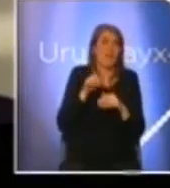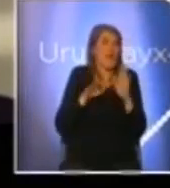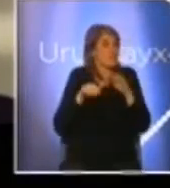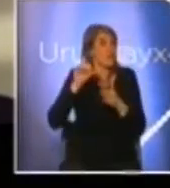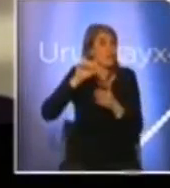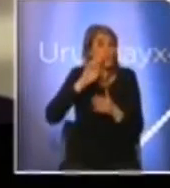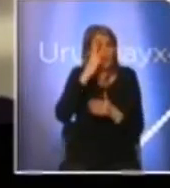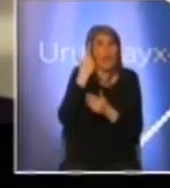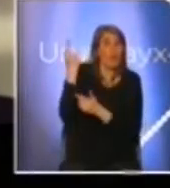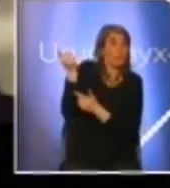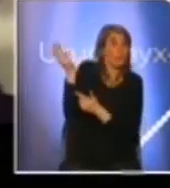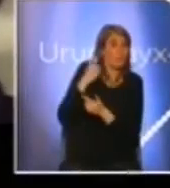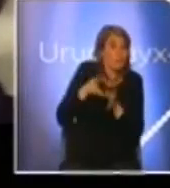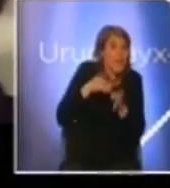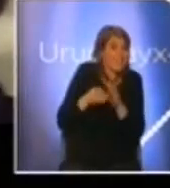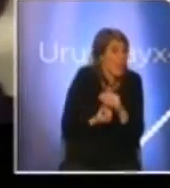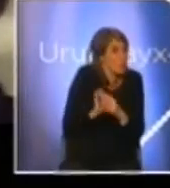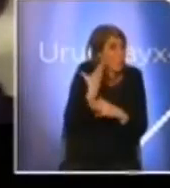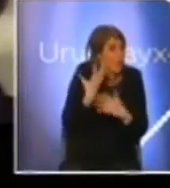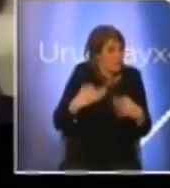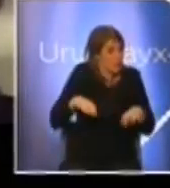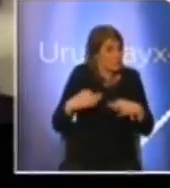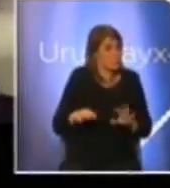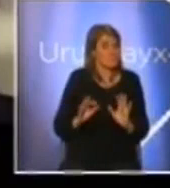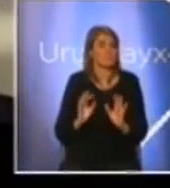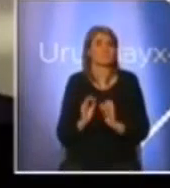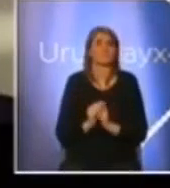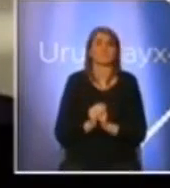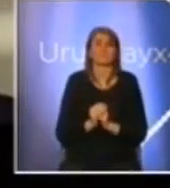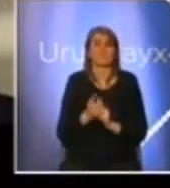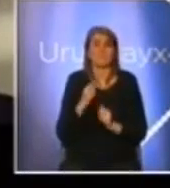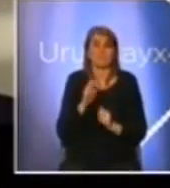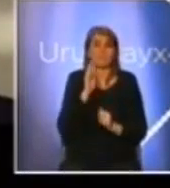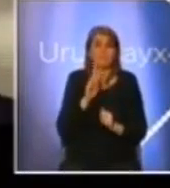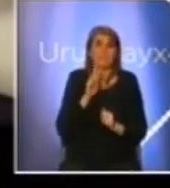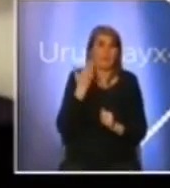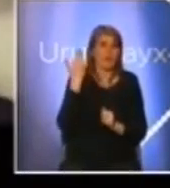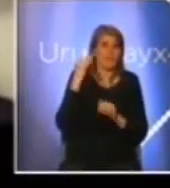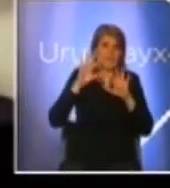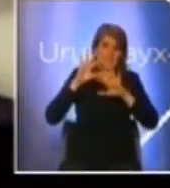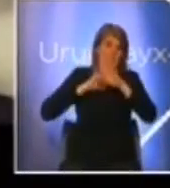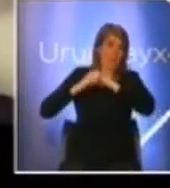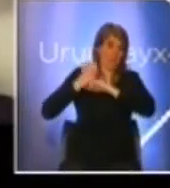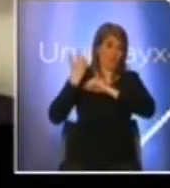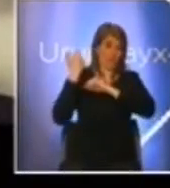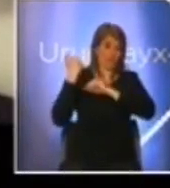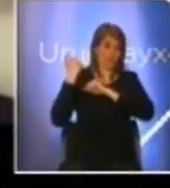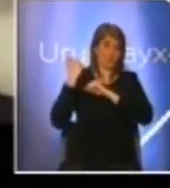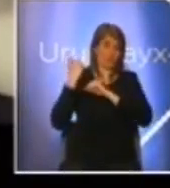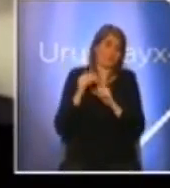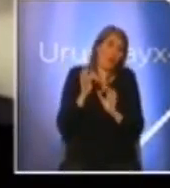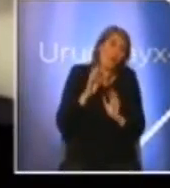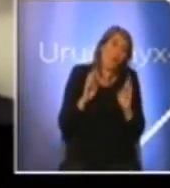tecnologías a nivel global. Ahora, probablemente esto que vimos en los últimos 10 años continúe